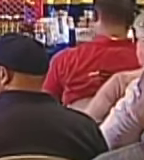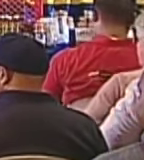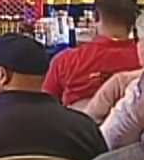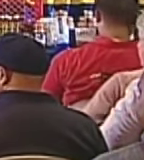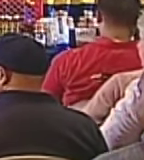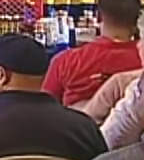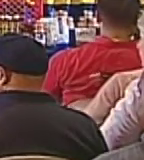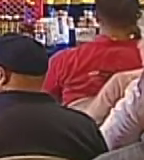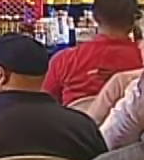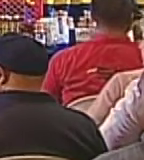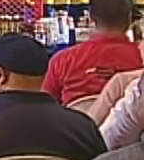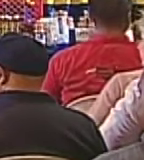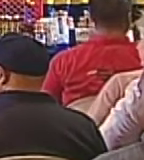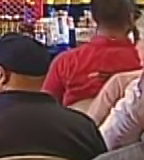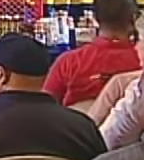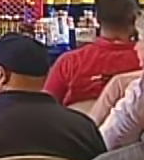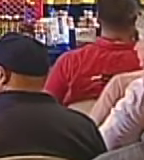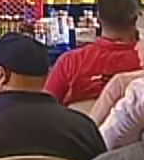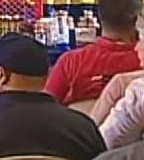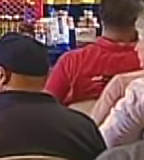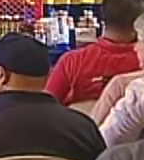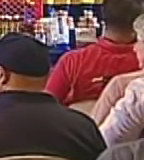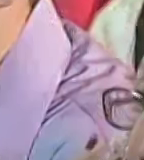para fortalecer todos los procesos,